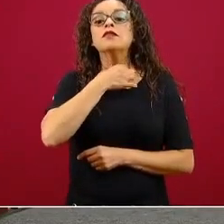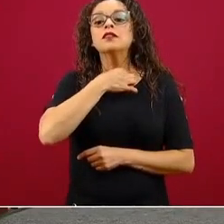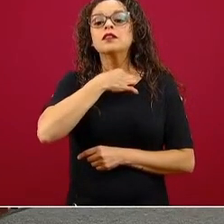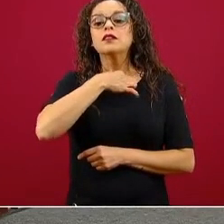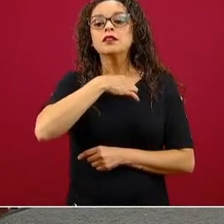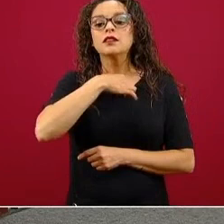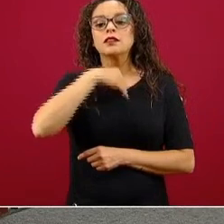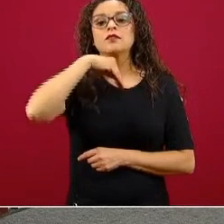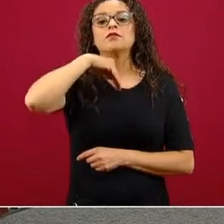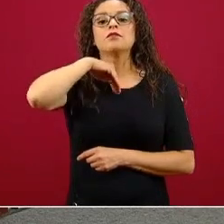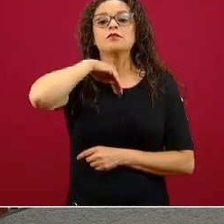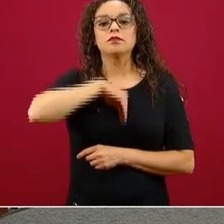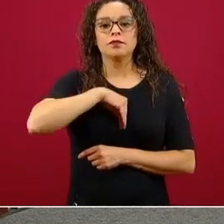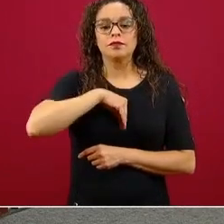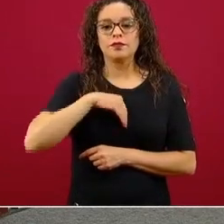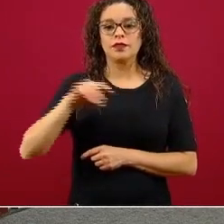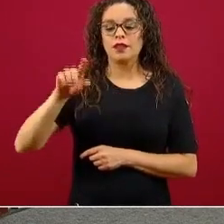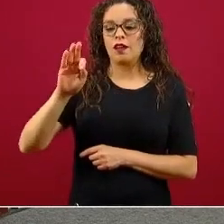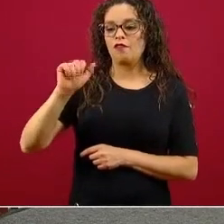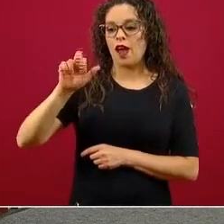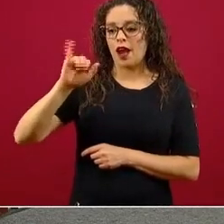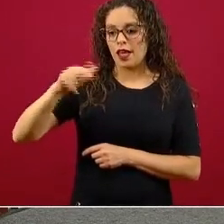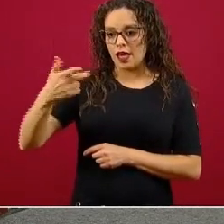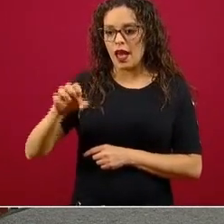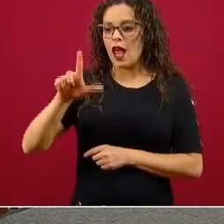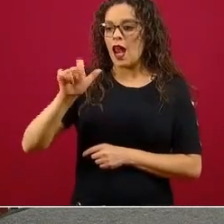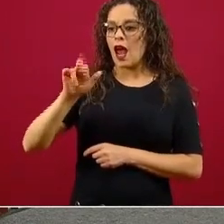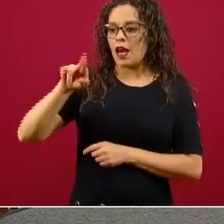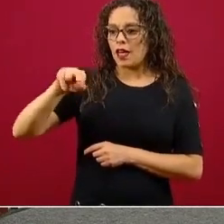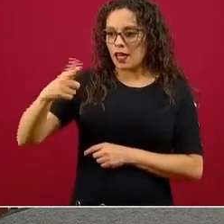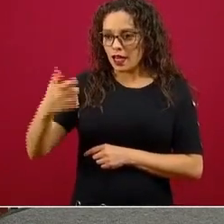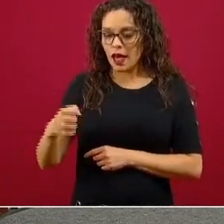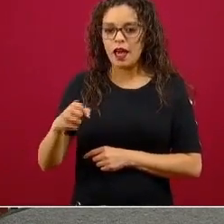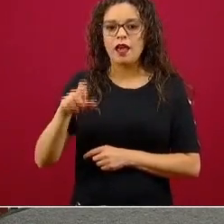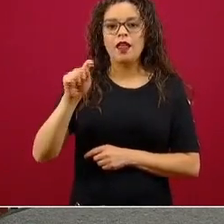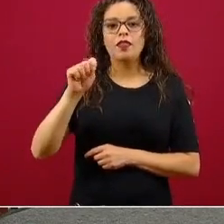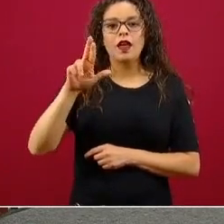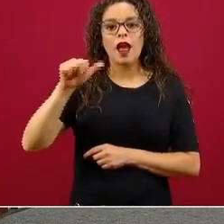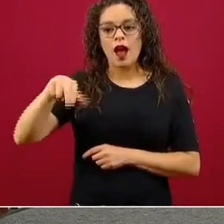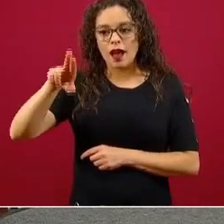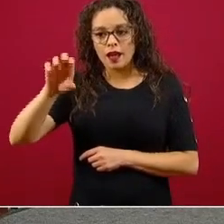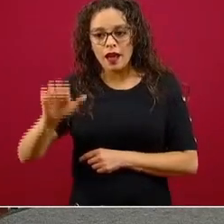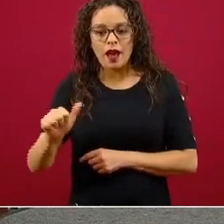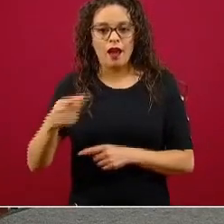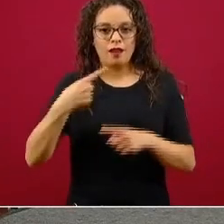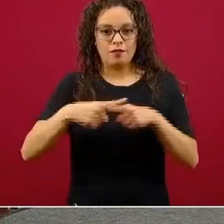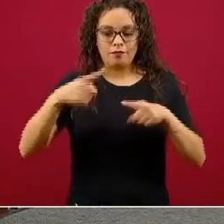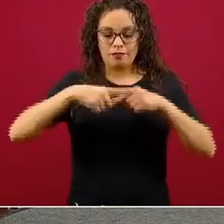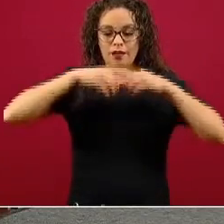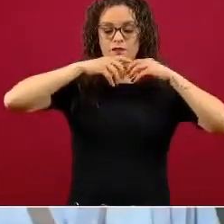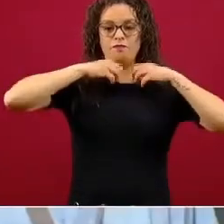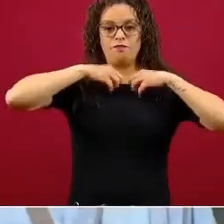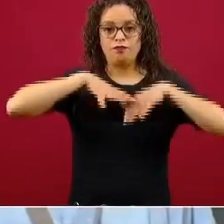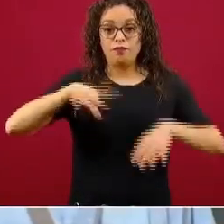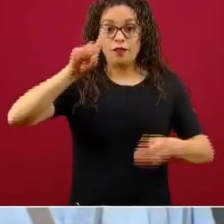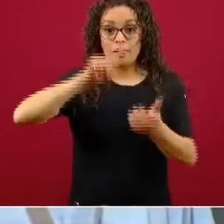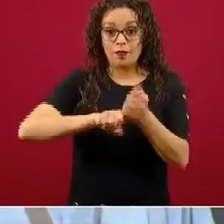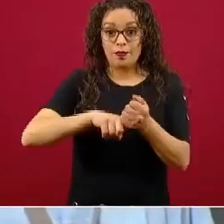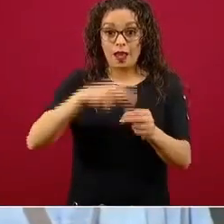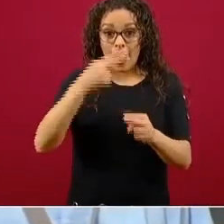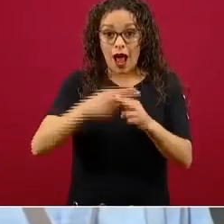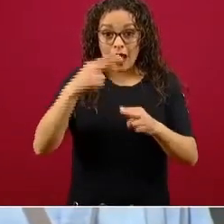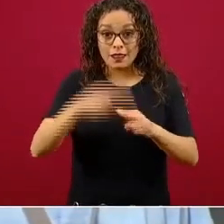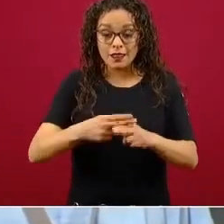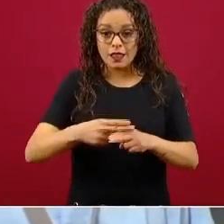la garganta, que es la laringe, la tráquea, los bronquios y el resto del aparato pulmonar, del